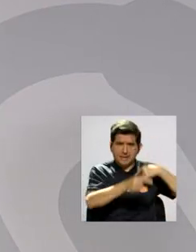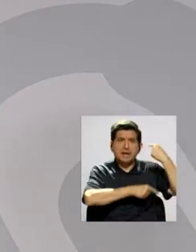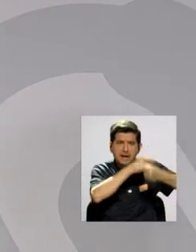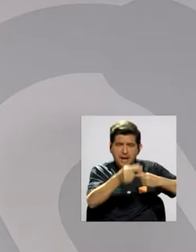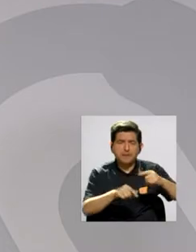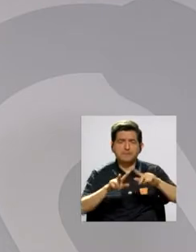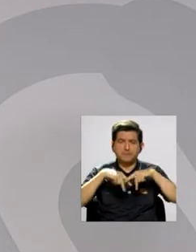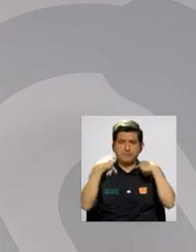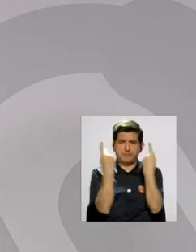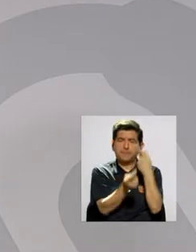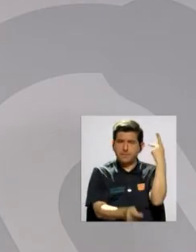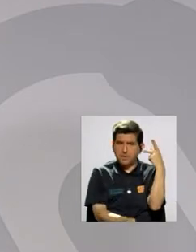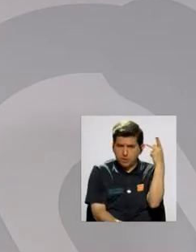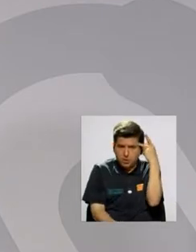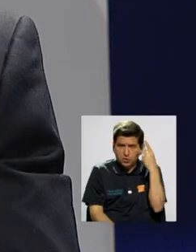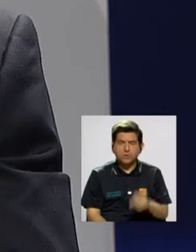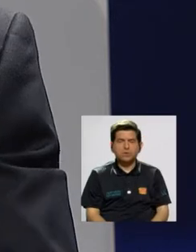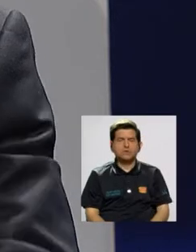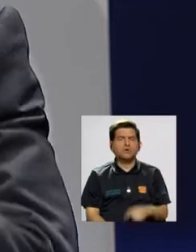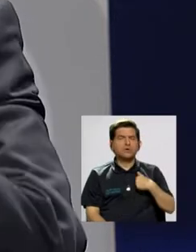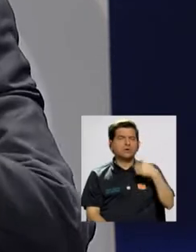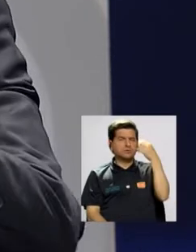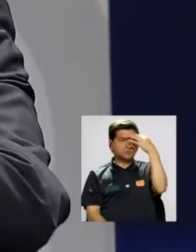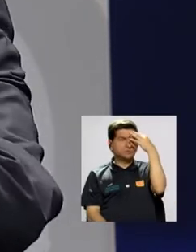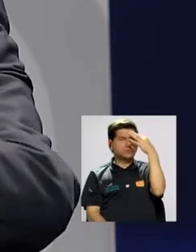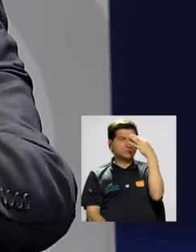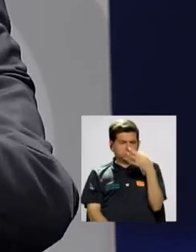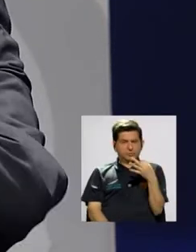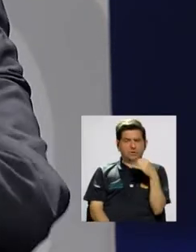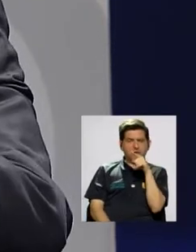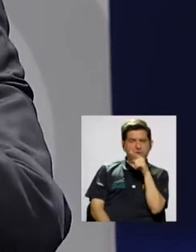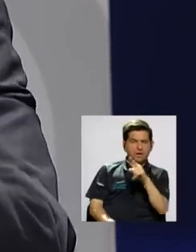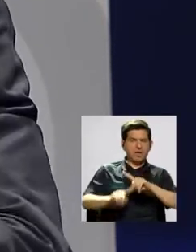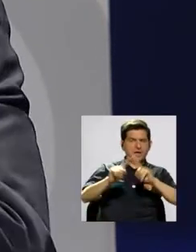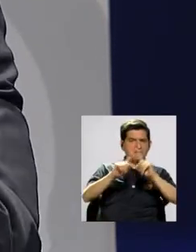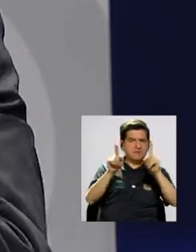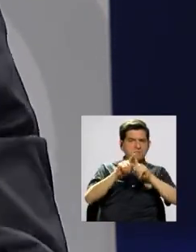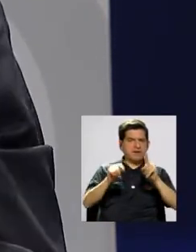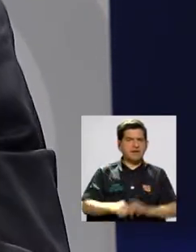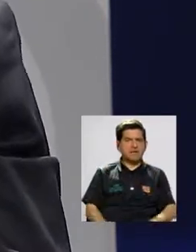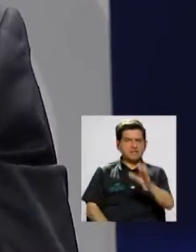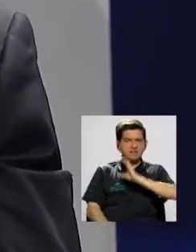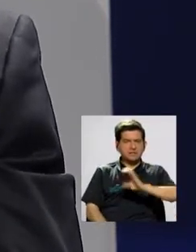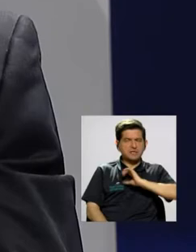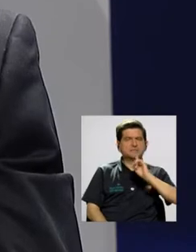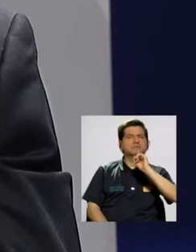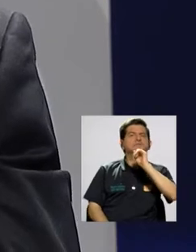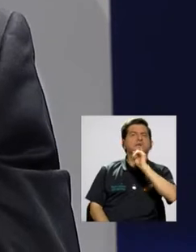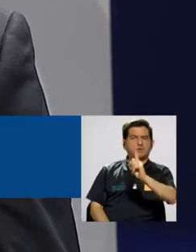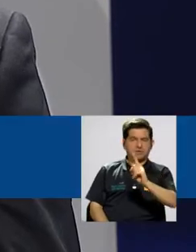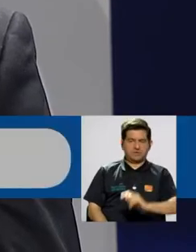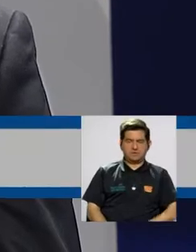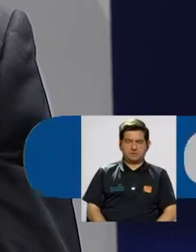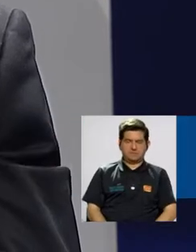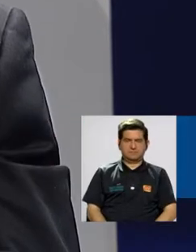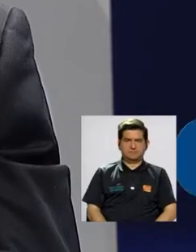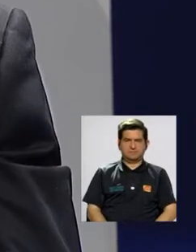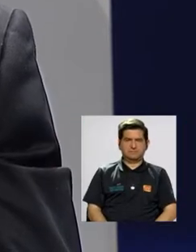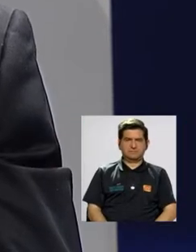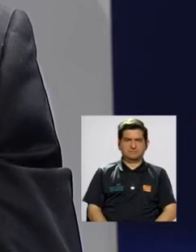de los partidos políticos. Yo creo que ahí hay que ver varias dimensiones de lo que planteas, Marlon.